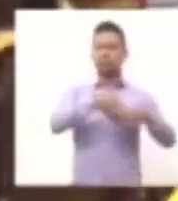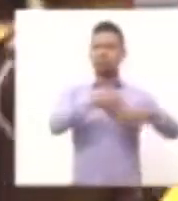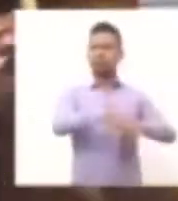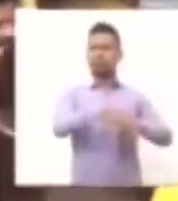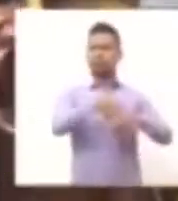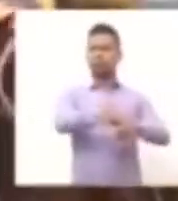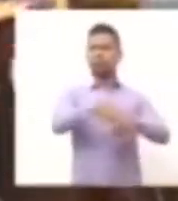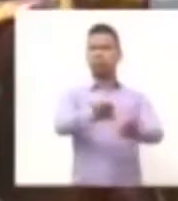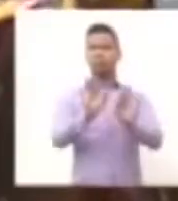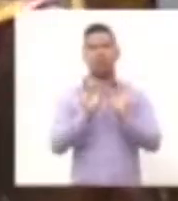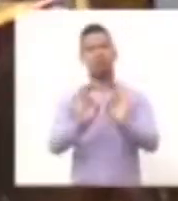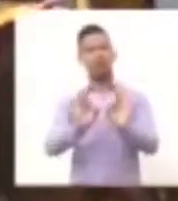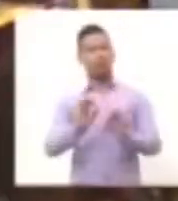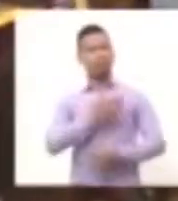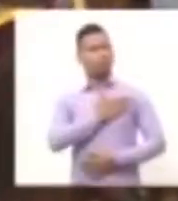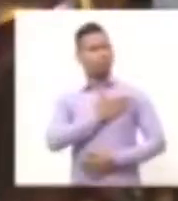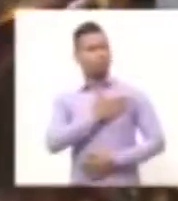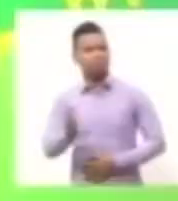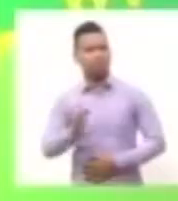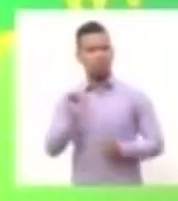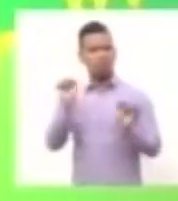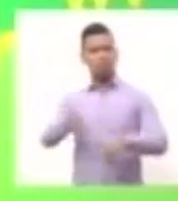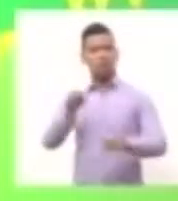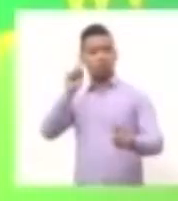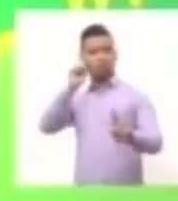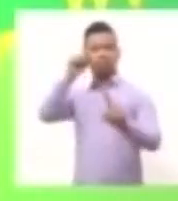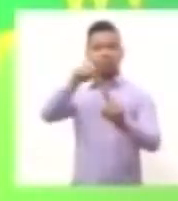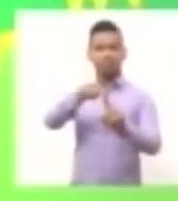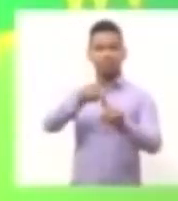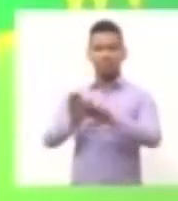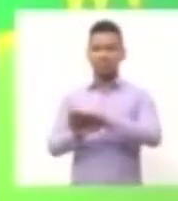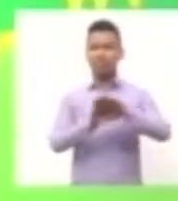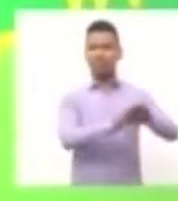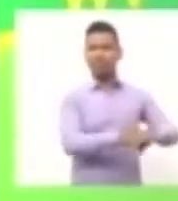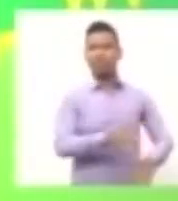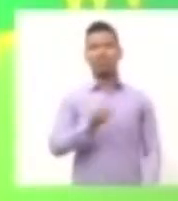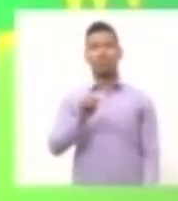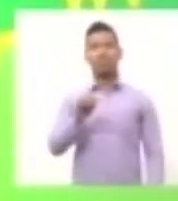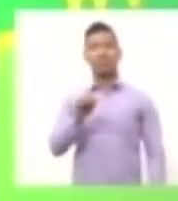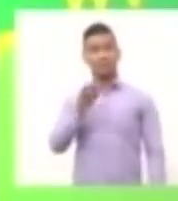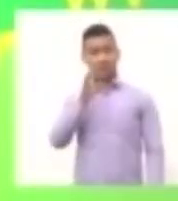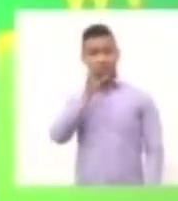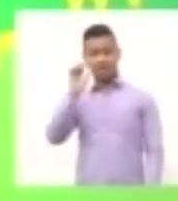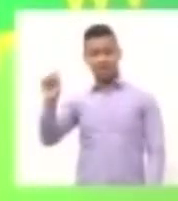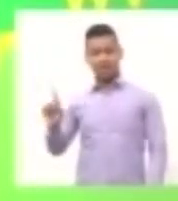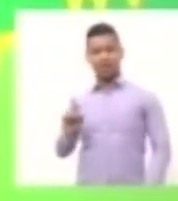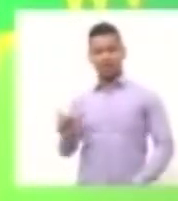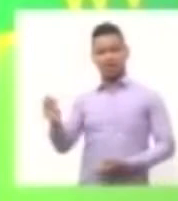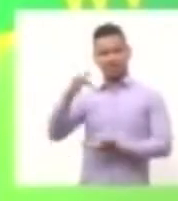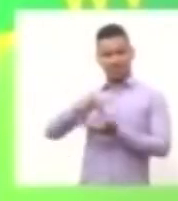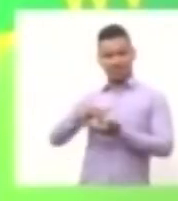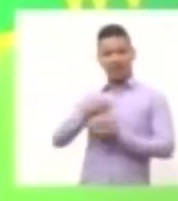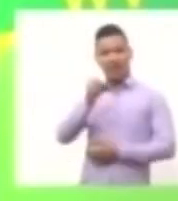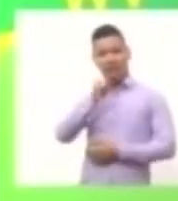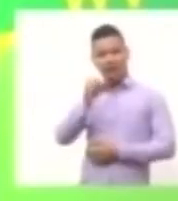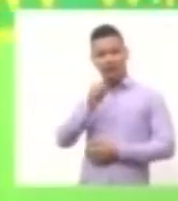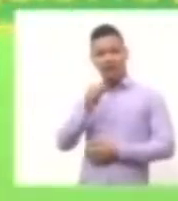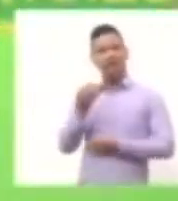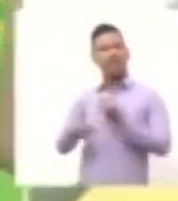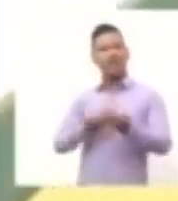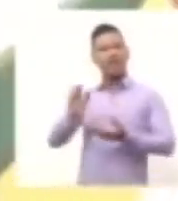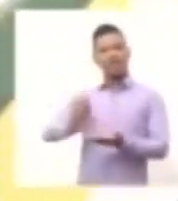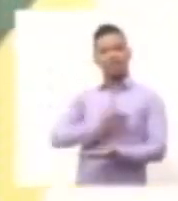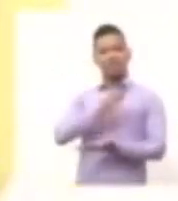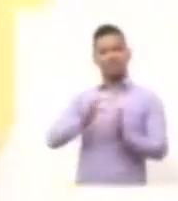organizando, dispuesto para llegar a cualquier lado. André, que visitó las noticias para mostrarnos su segundo sencillo, Pa Vacilar.